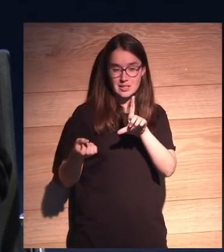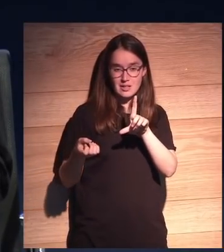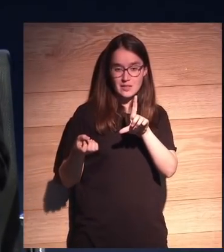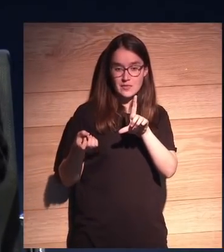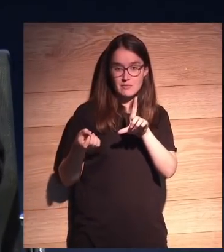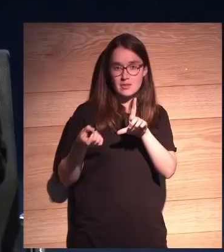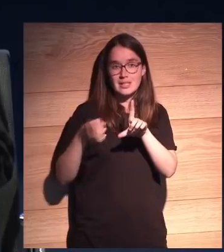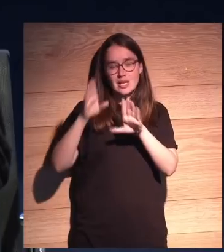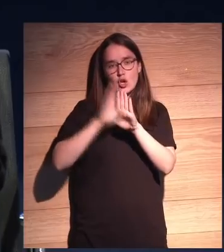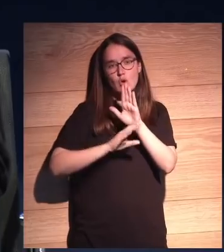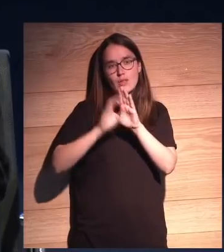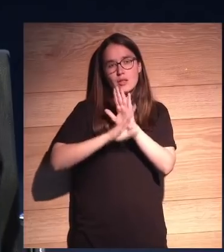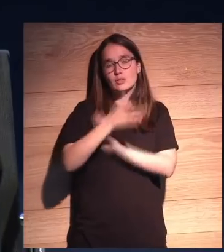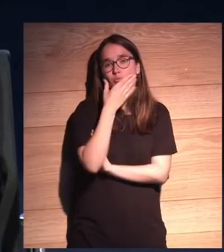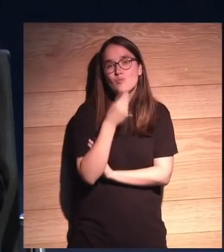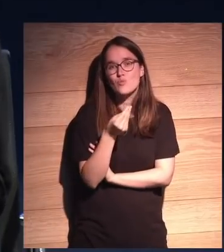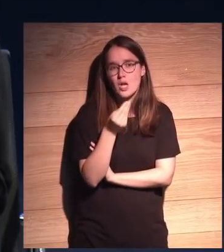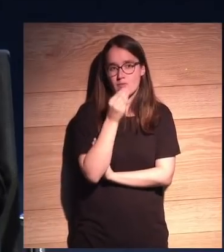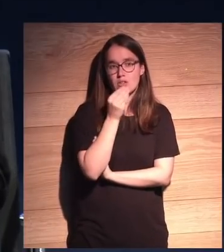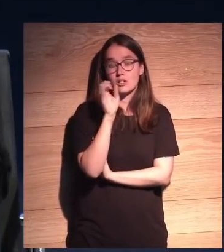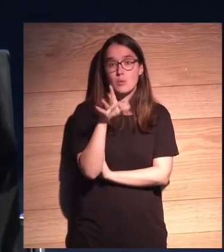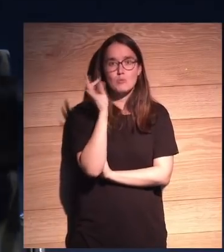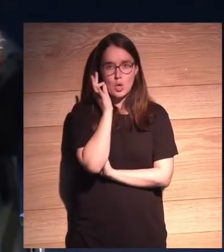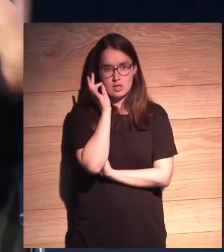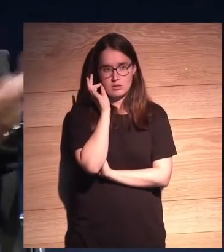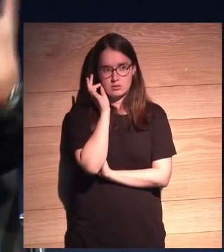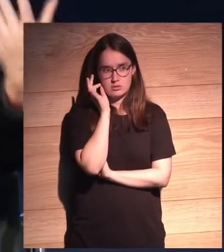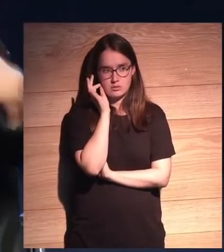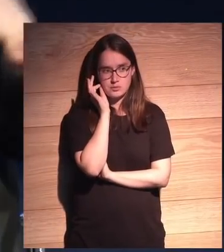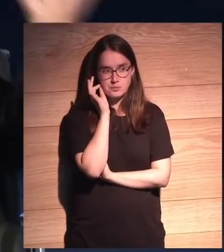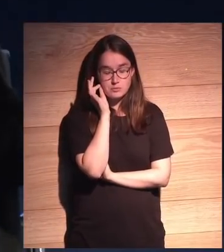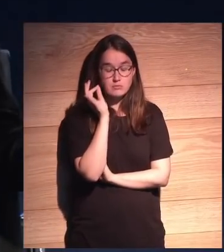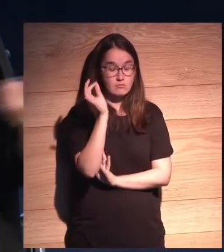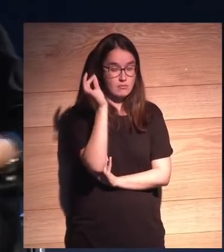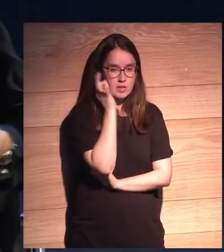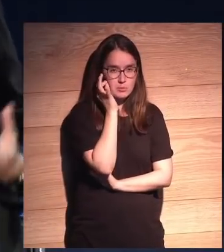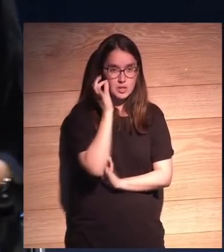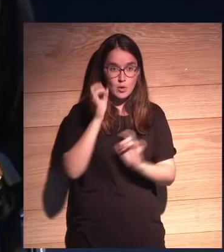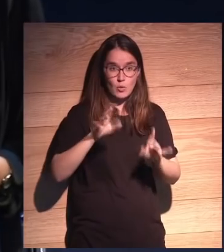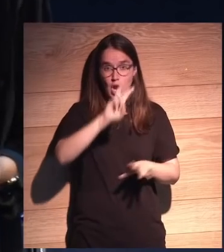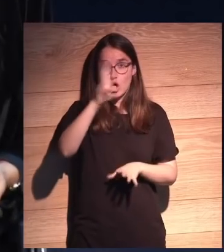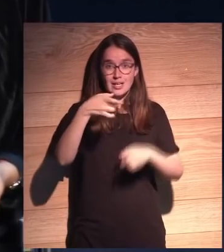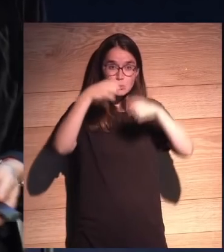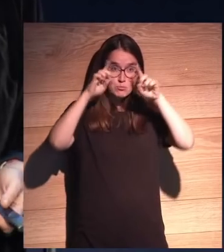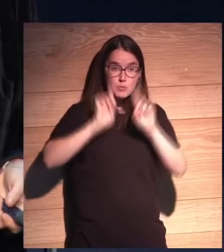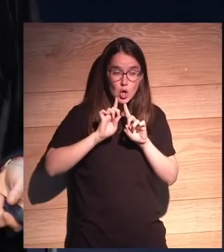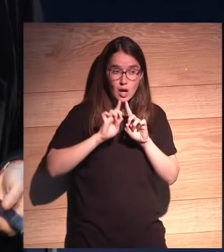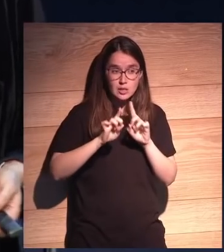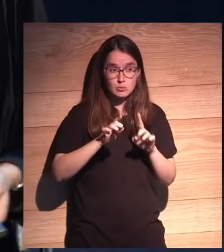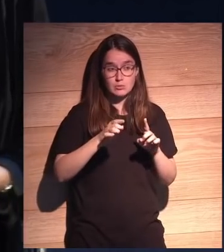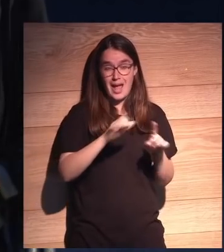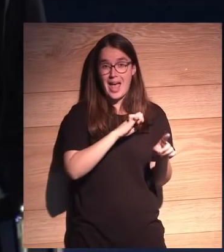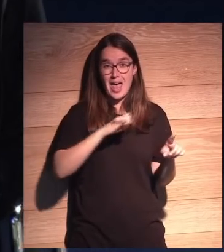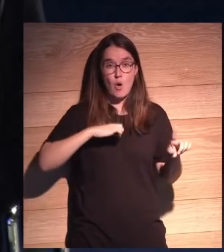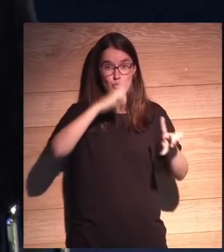iluminaciones de ese códice, que son bellísimas, era una mujer, ¿no? Como ella hay otras muchas monjas, muchas se